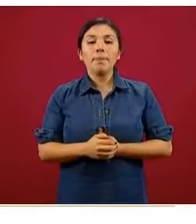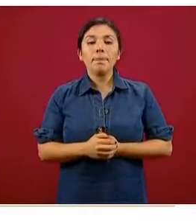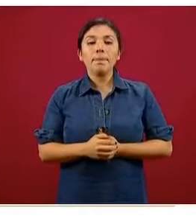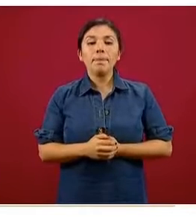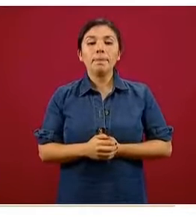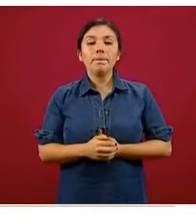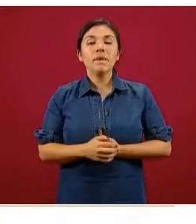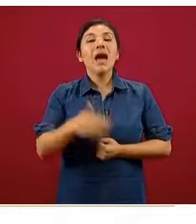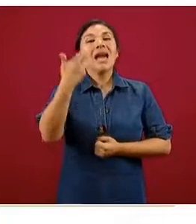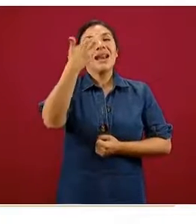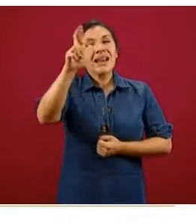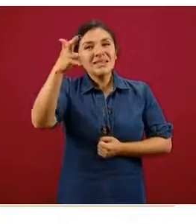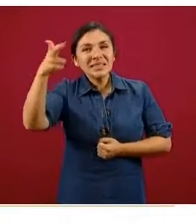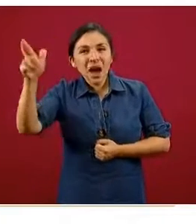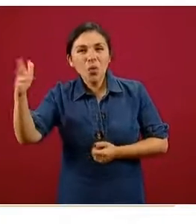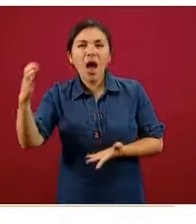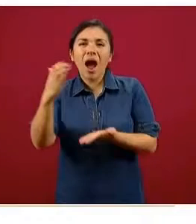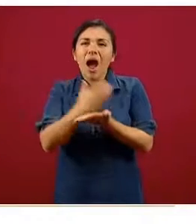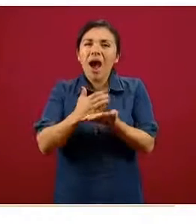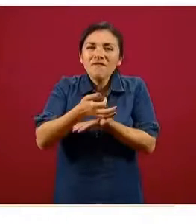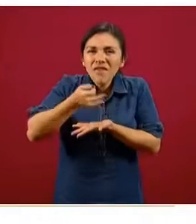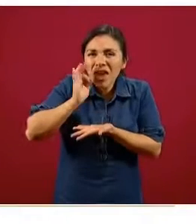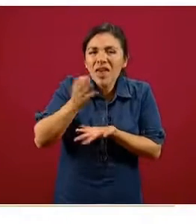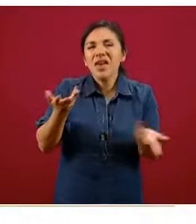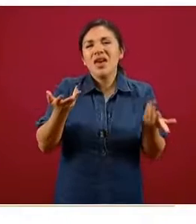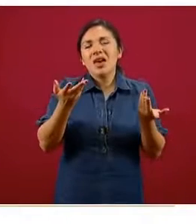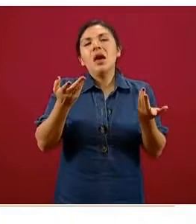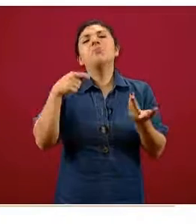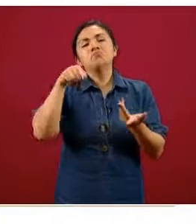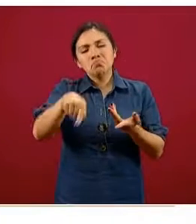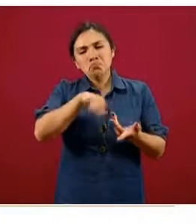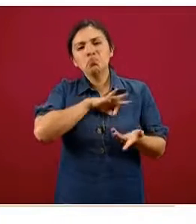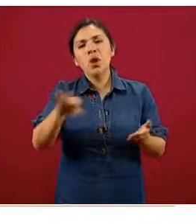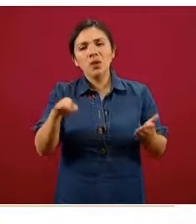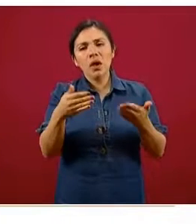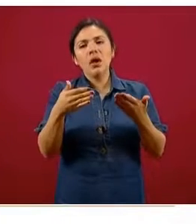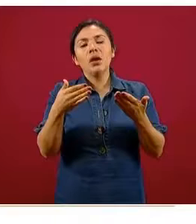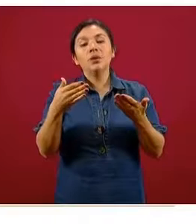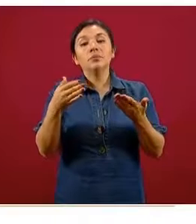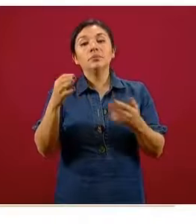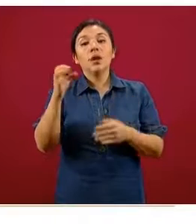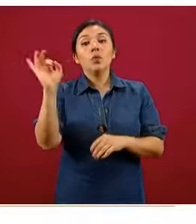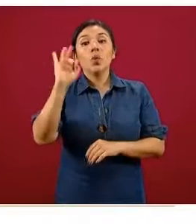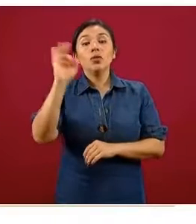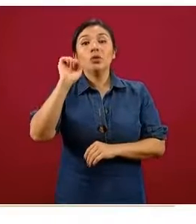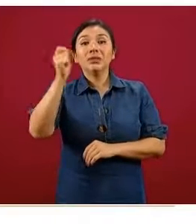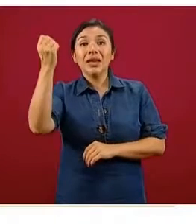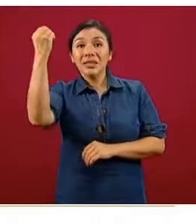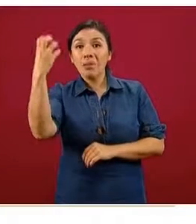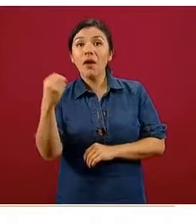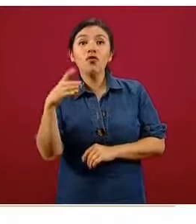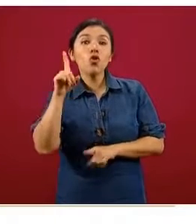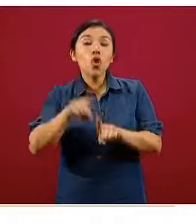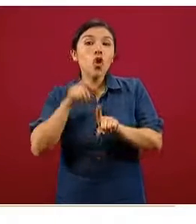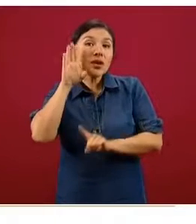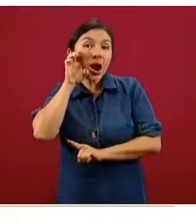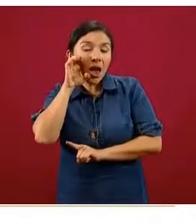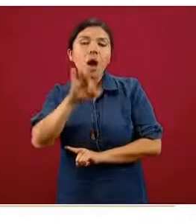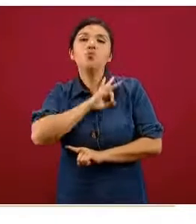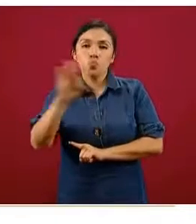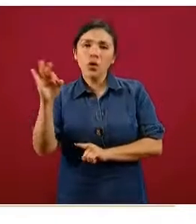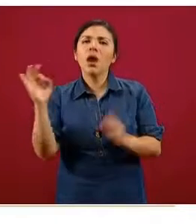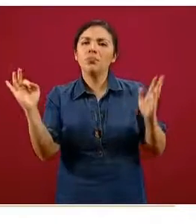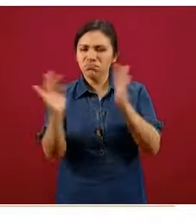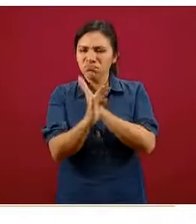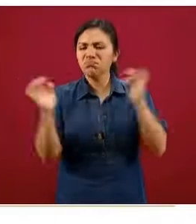Lo que son restaurantes, cafeterías, pueden en semáforo naranja tener